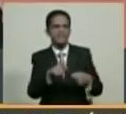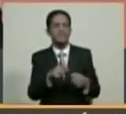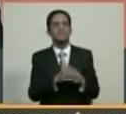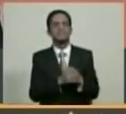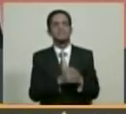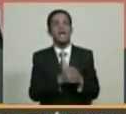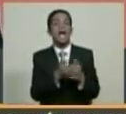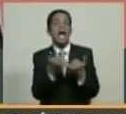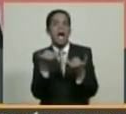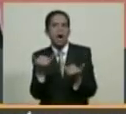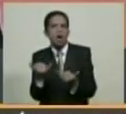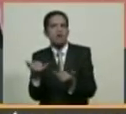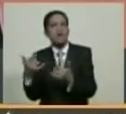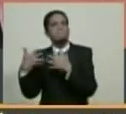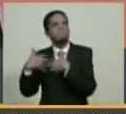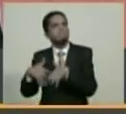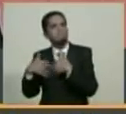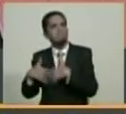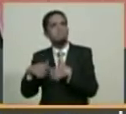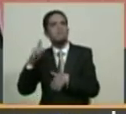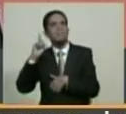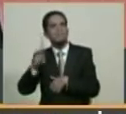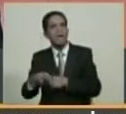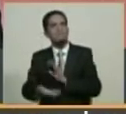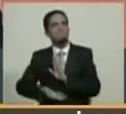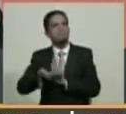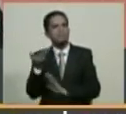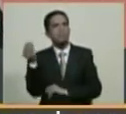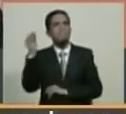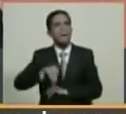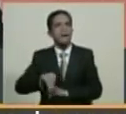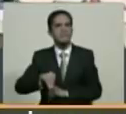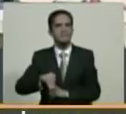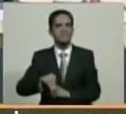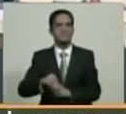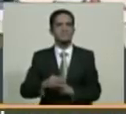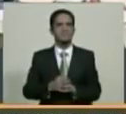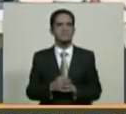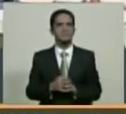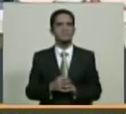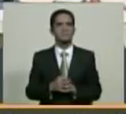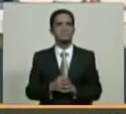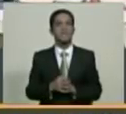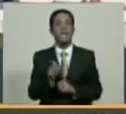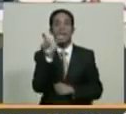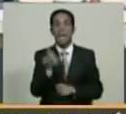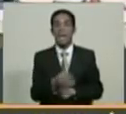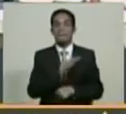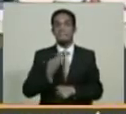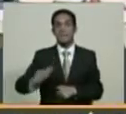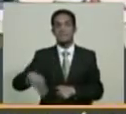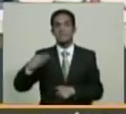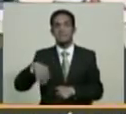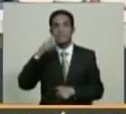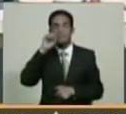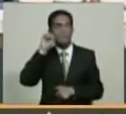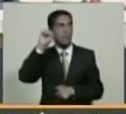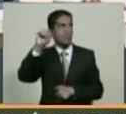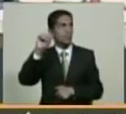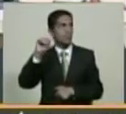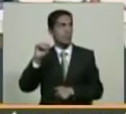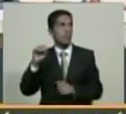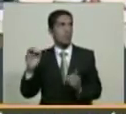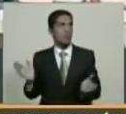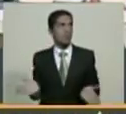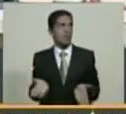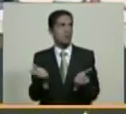sector productivo nacional a incrementar su capacidad productiva. El presidente Nicolás Maduro ha insistido en la fórmula